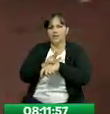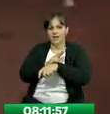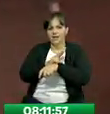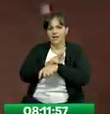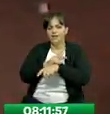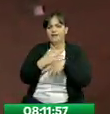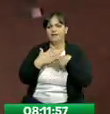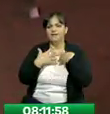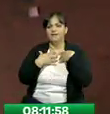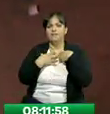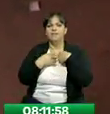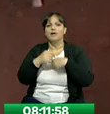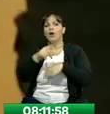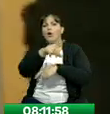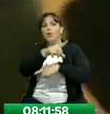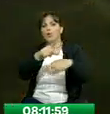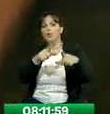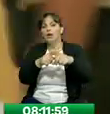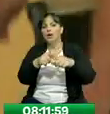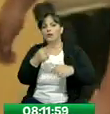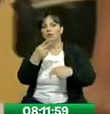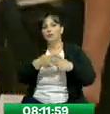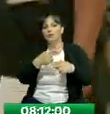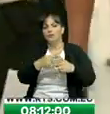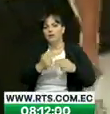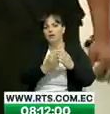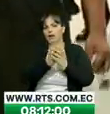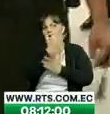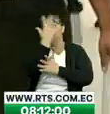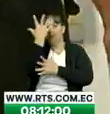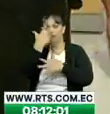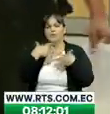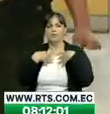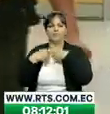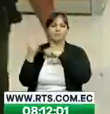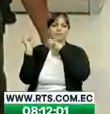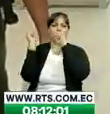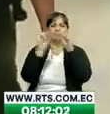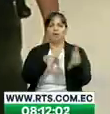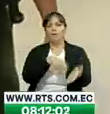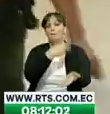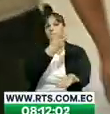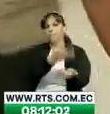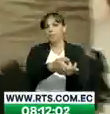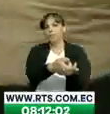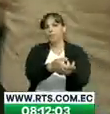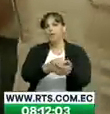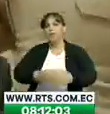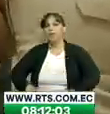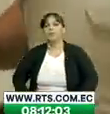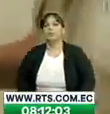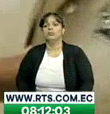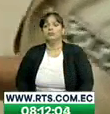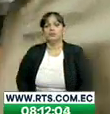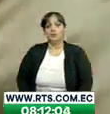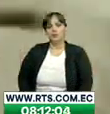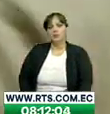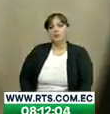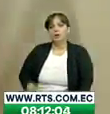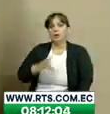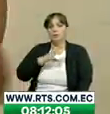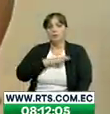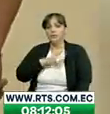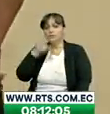en el sector del arbolito luego de lo sucedido la policía realizó un operativo y logró